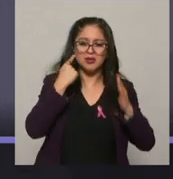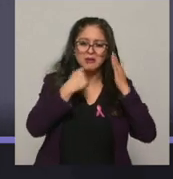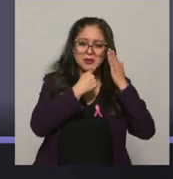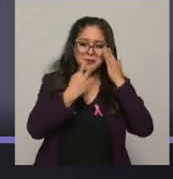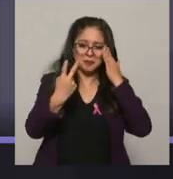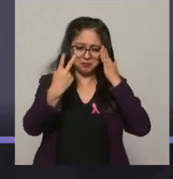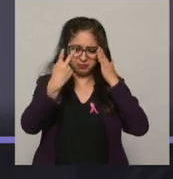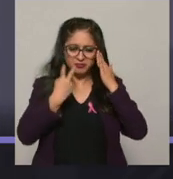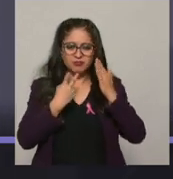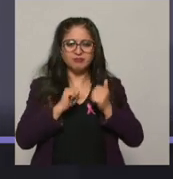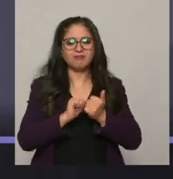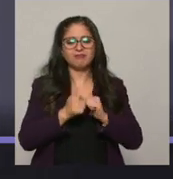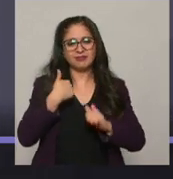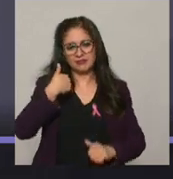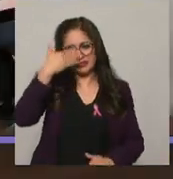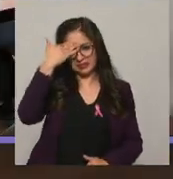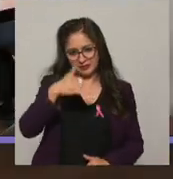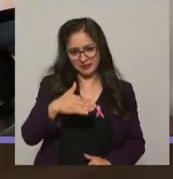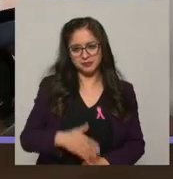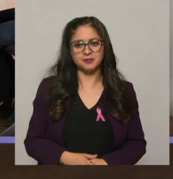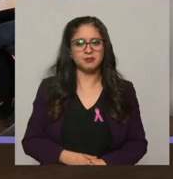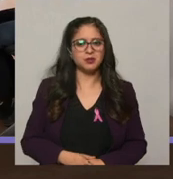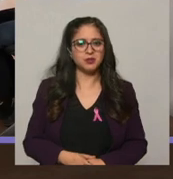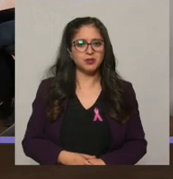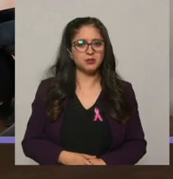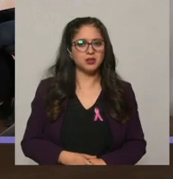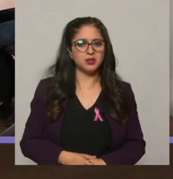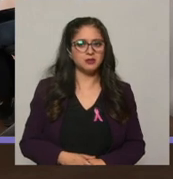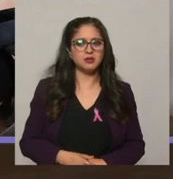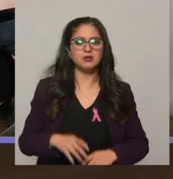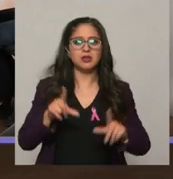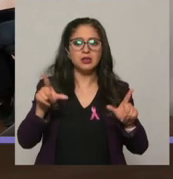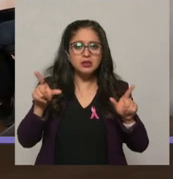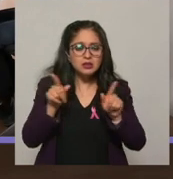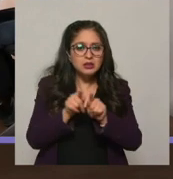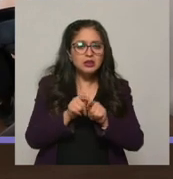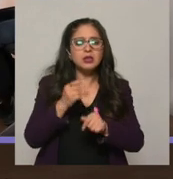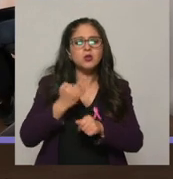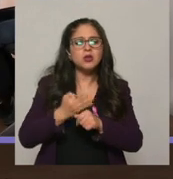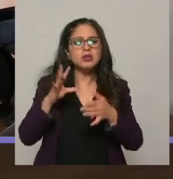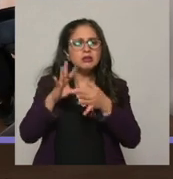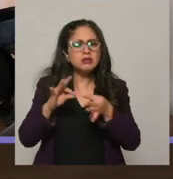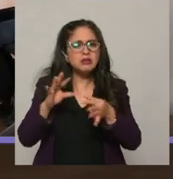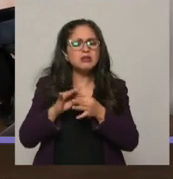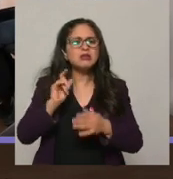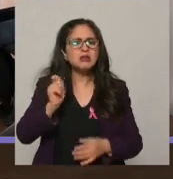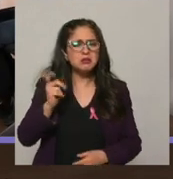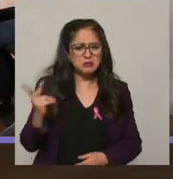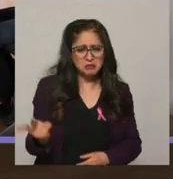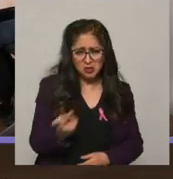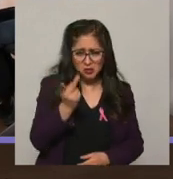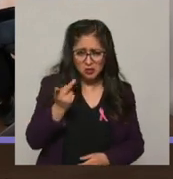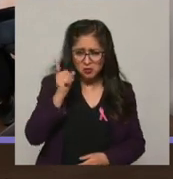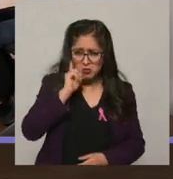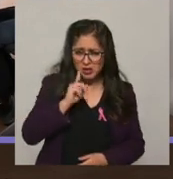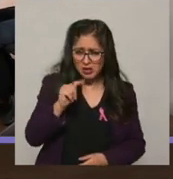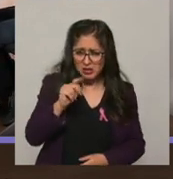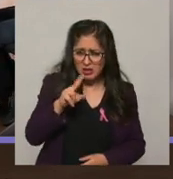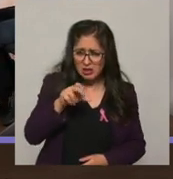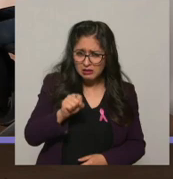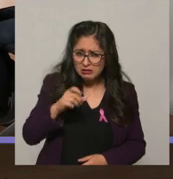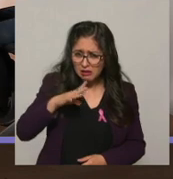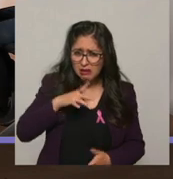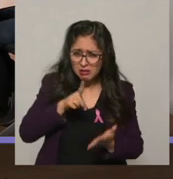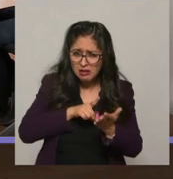intuyo. Sí, pues vamos a hacer una pausa, vámonos con esta reflexión y además con la pregunta, ¿una mujer trans tiene derecho?